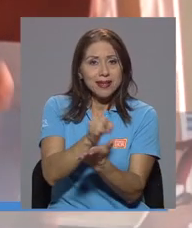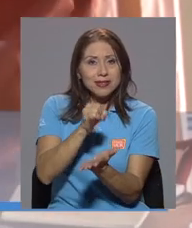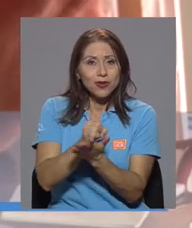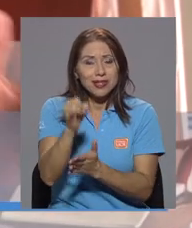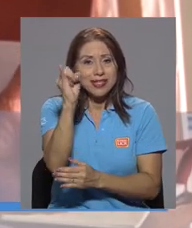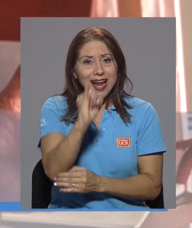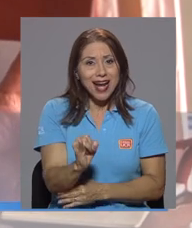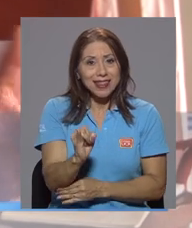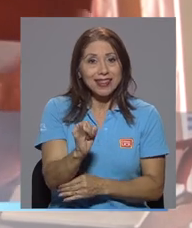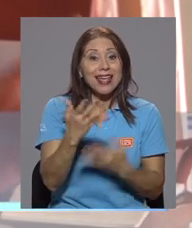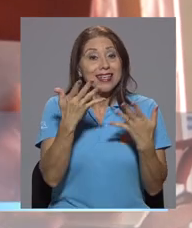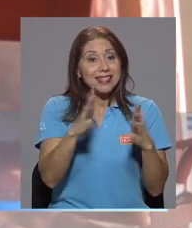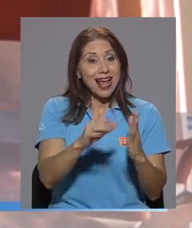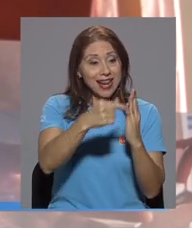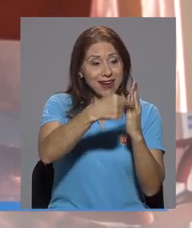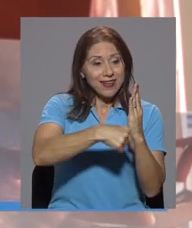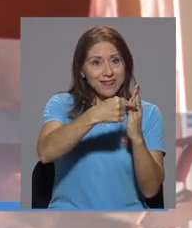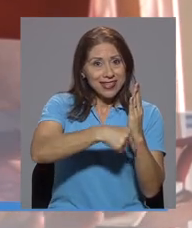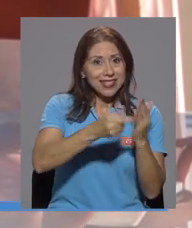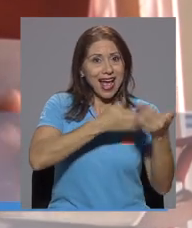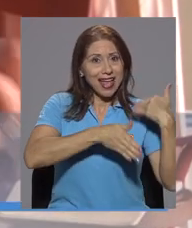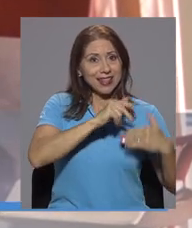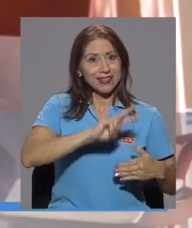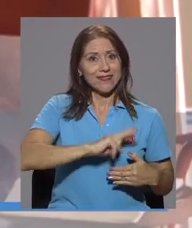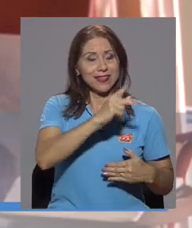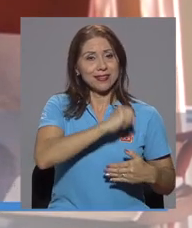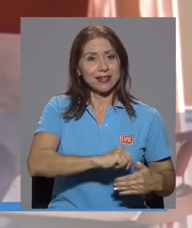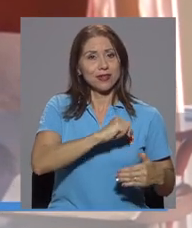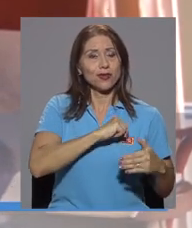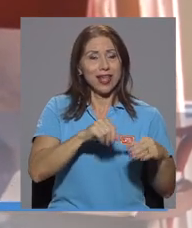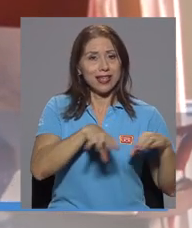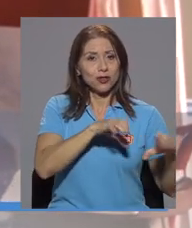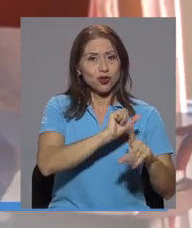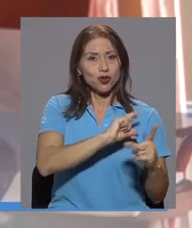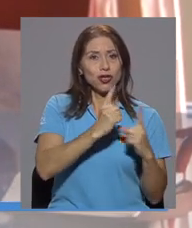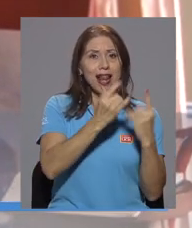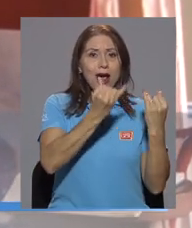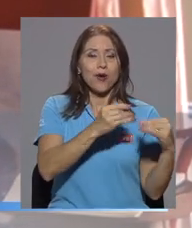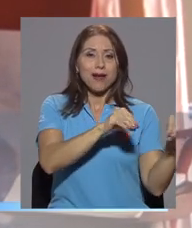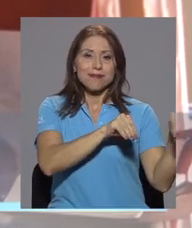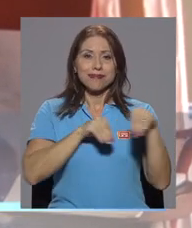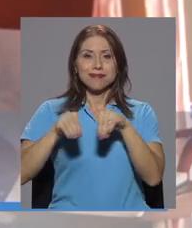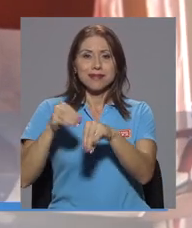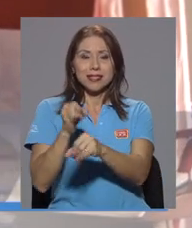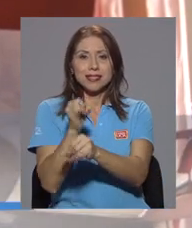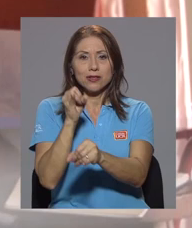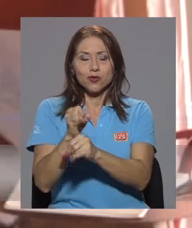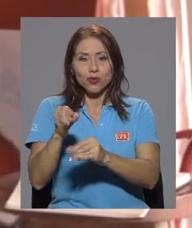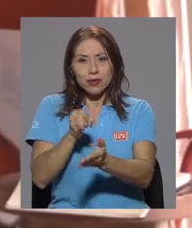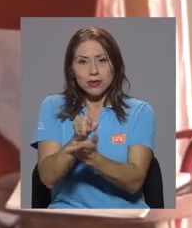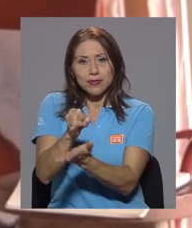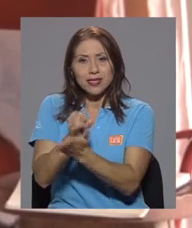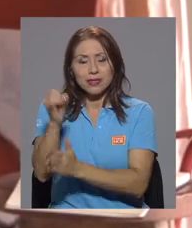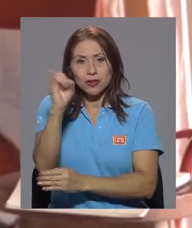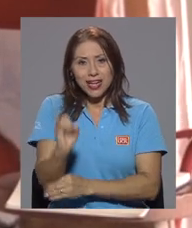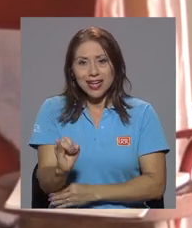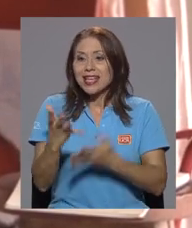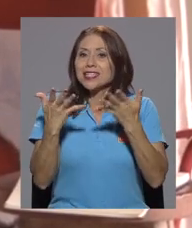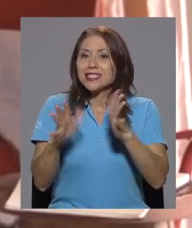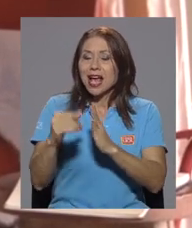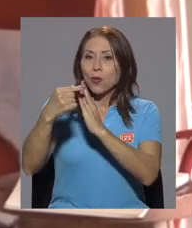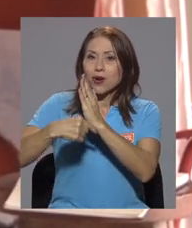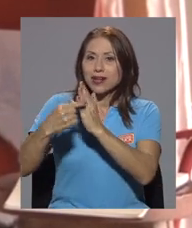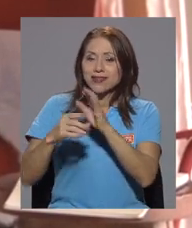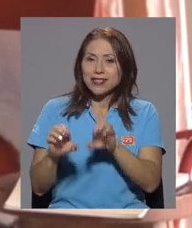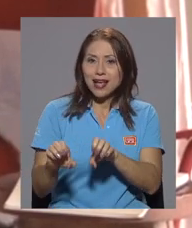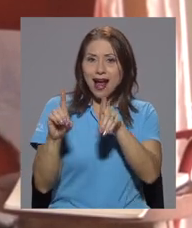revista pasa de la Vicerrectoría de Acción Social al Instituto de Investigaciones en Arte, pero ya como una revista